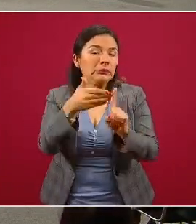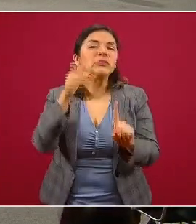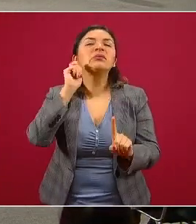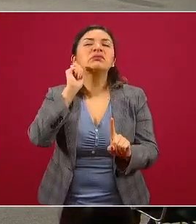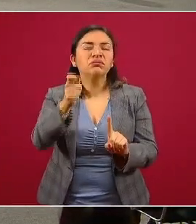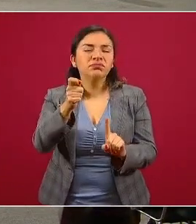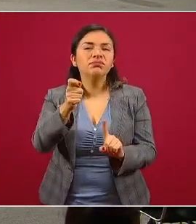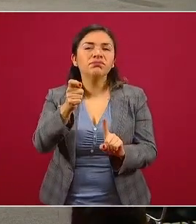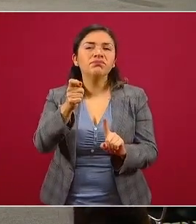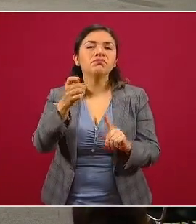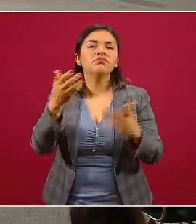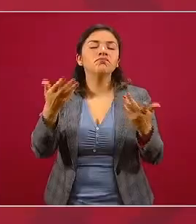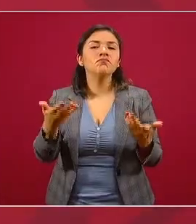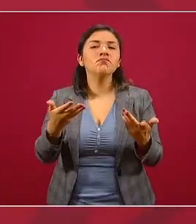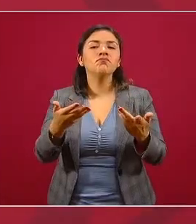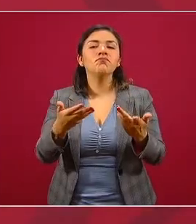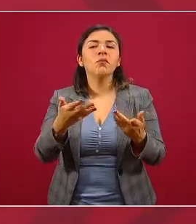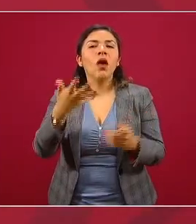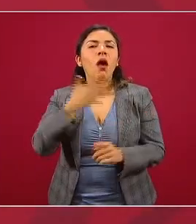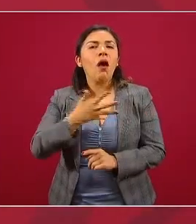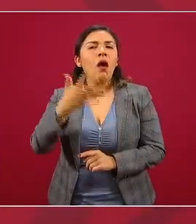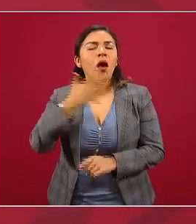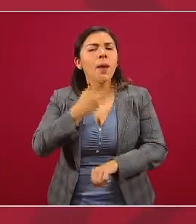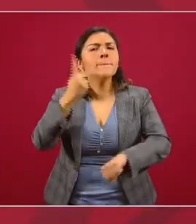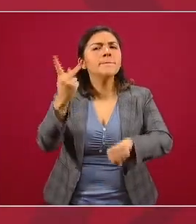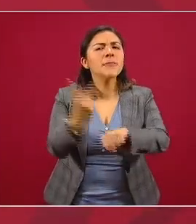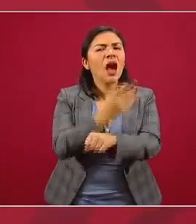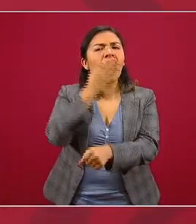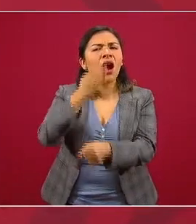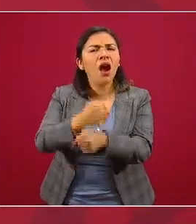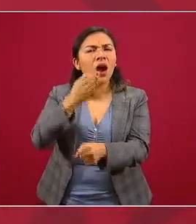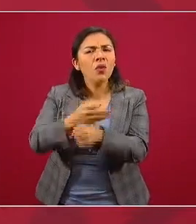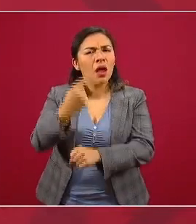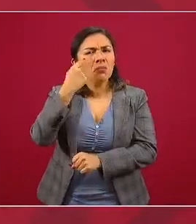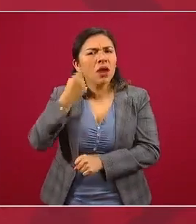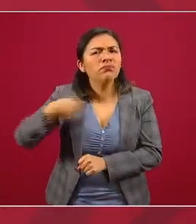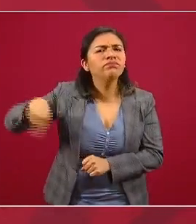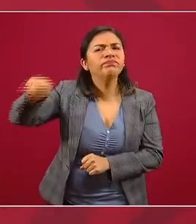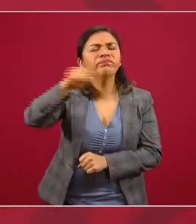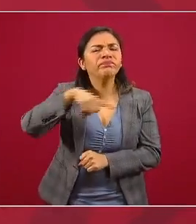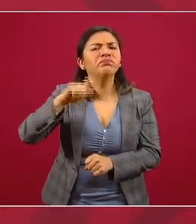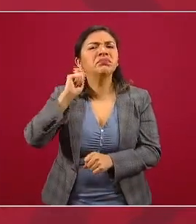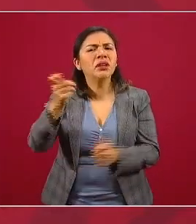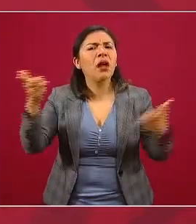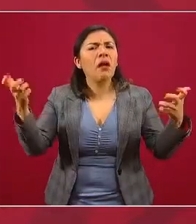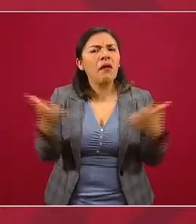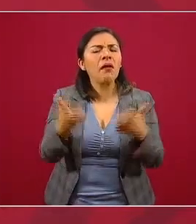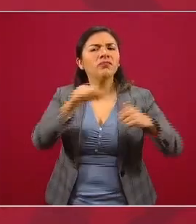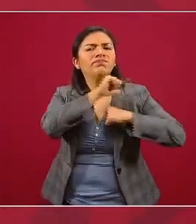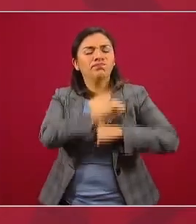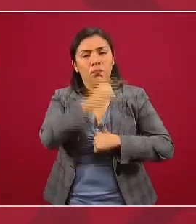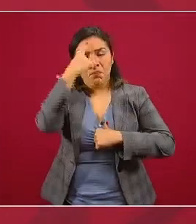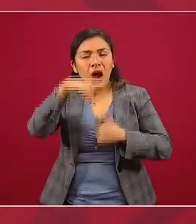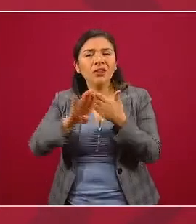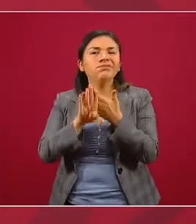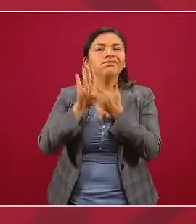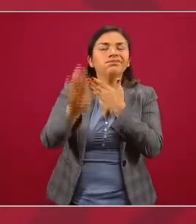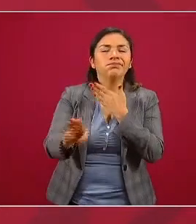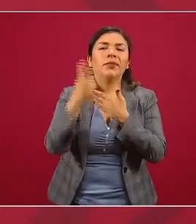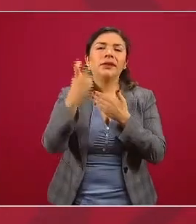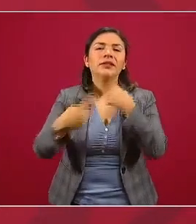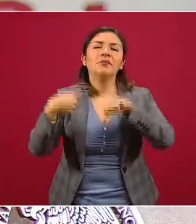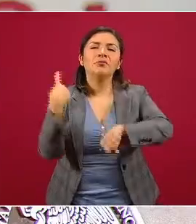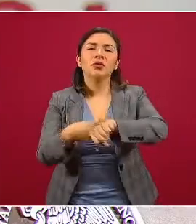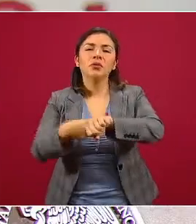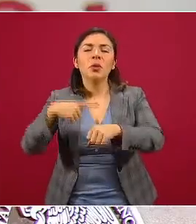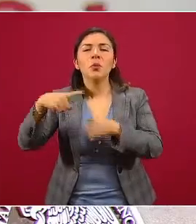que está sucediendo y lo que se lleva a cabo para enfrentar la